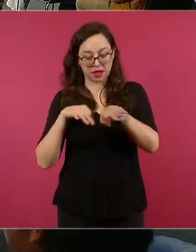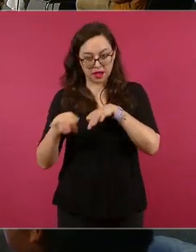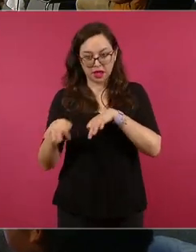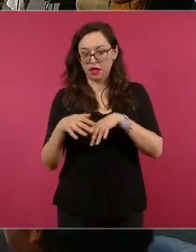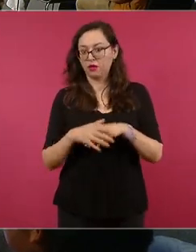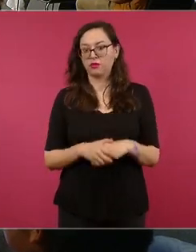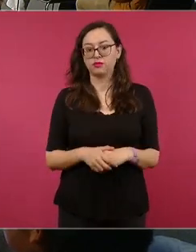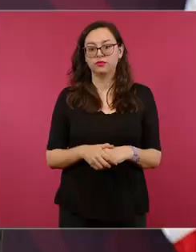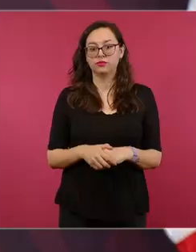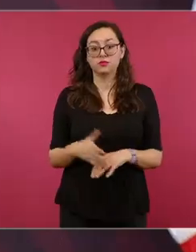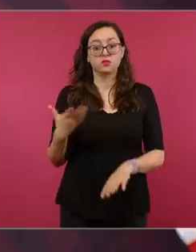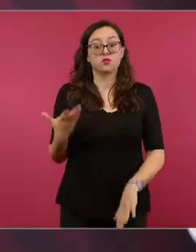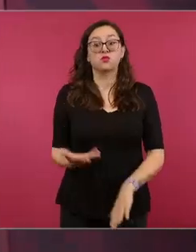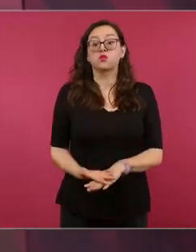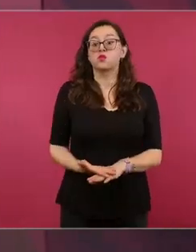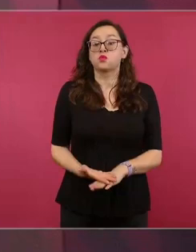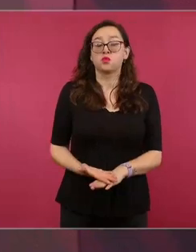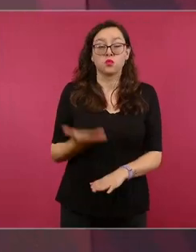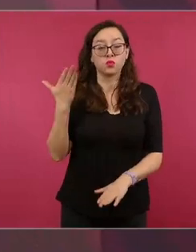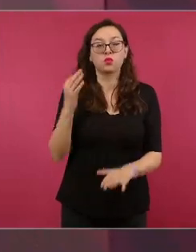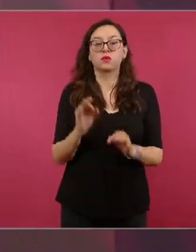es